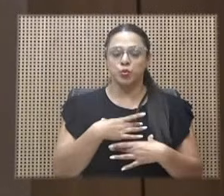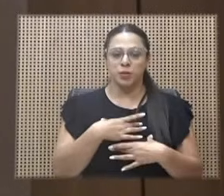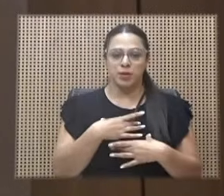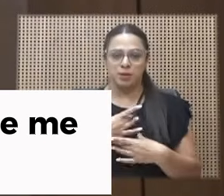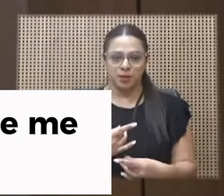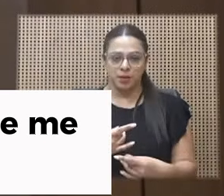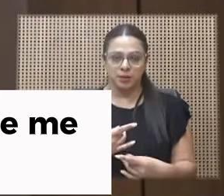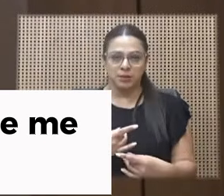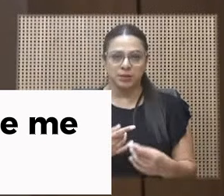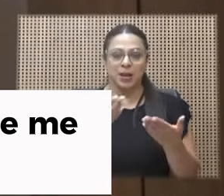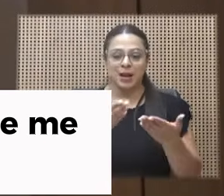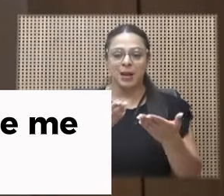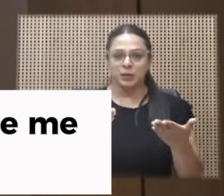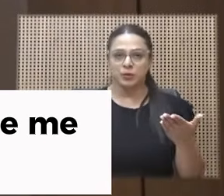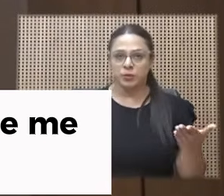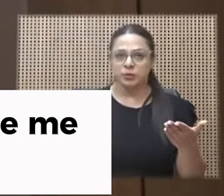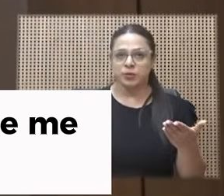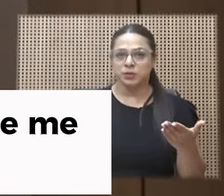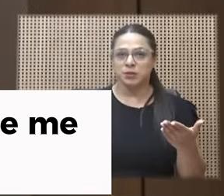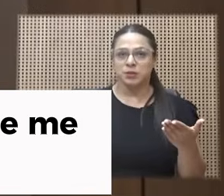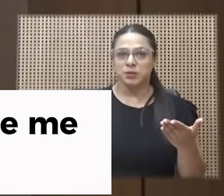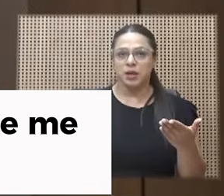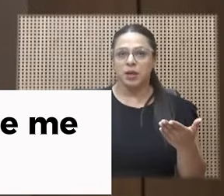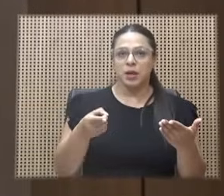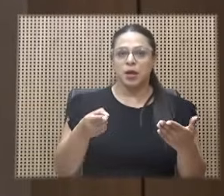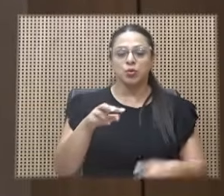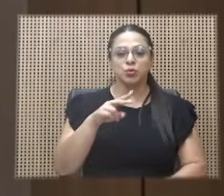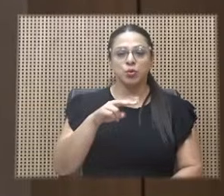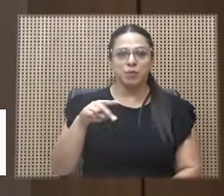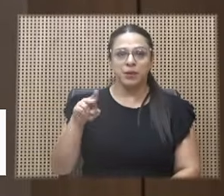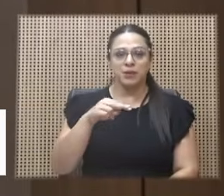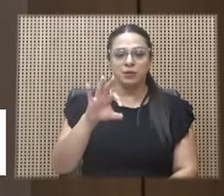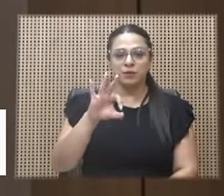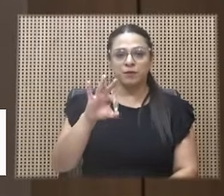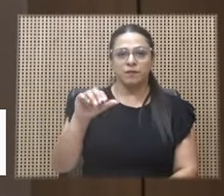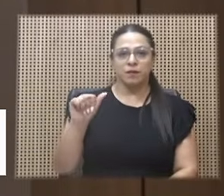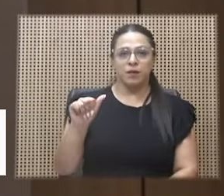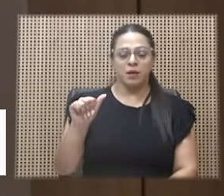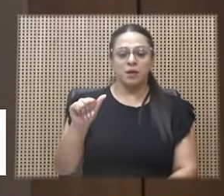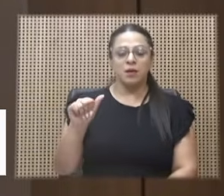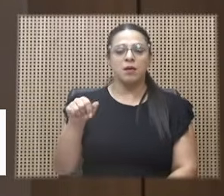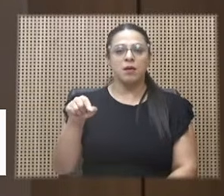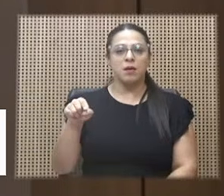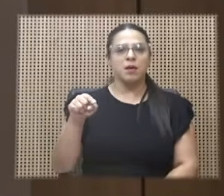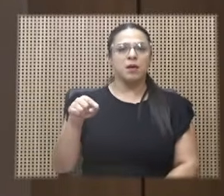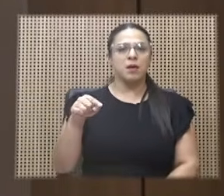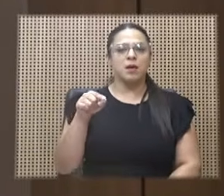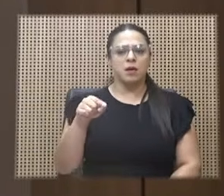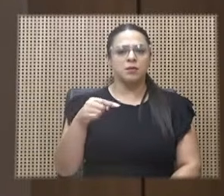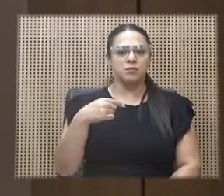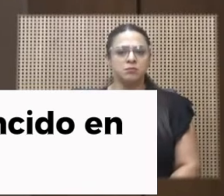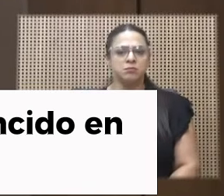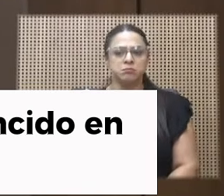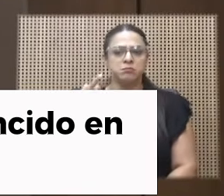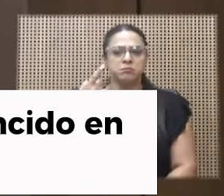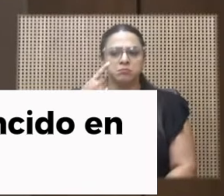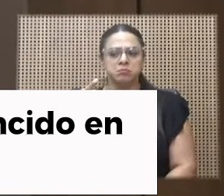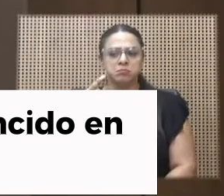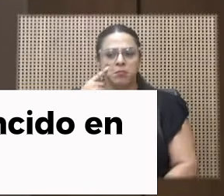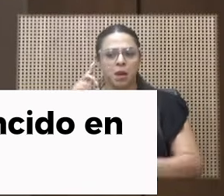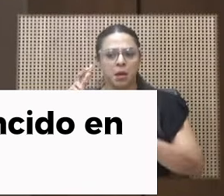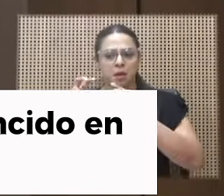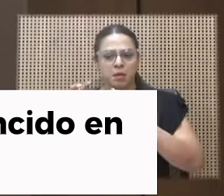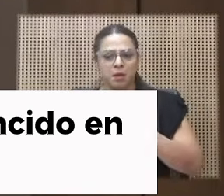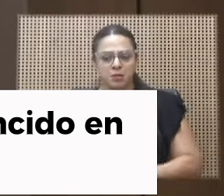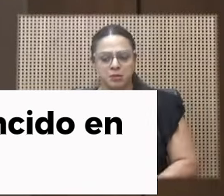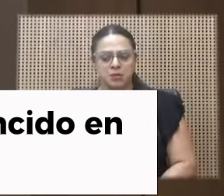que los colegas del Frente Amplio han planteado y que me merecen el mayor análisis, la respuesta y la